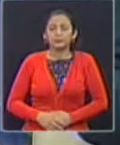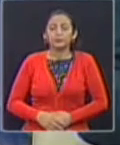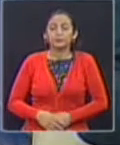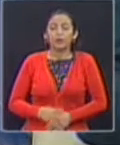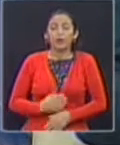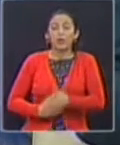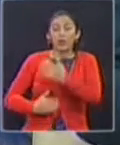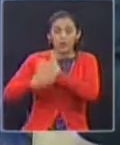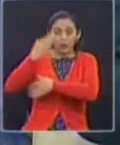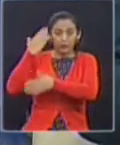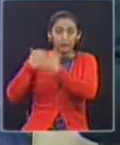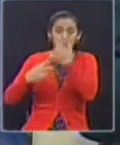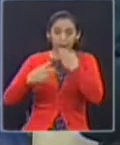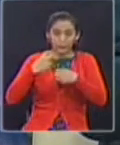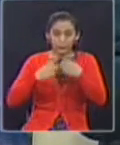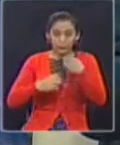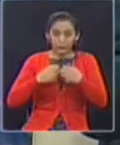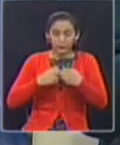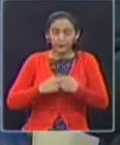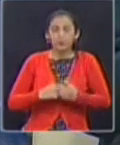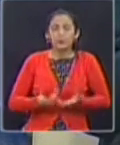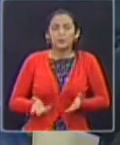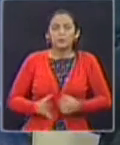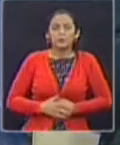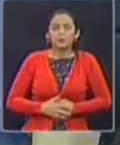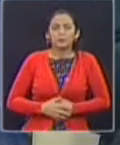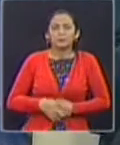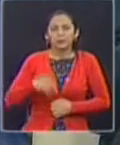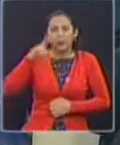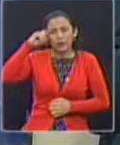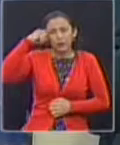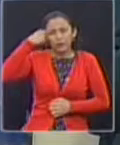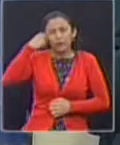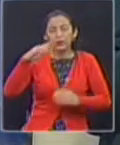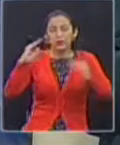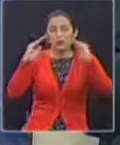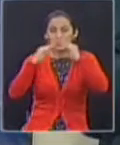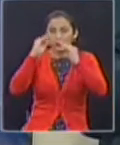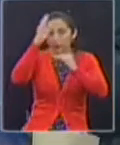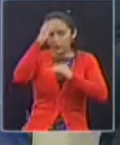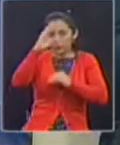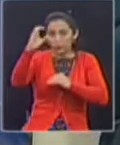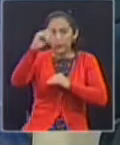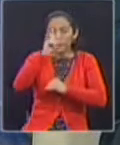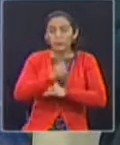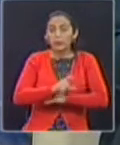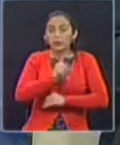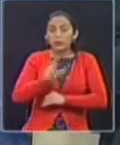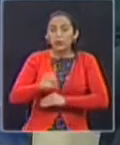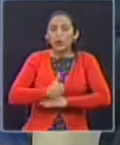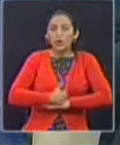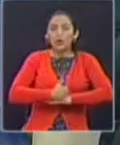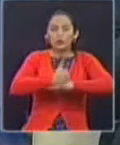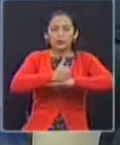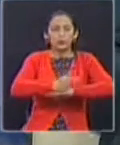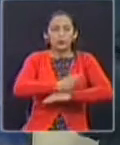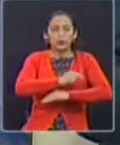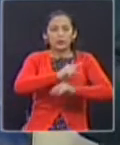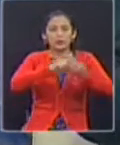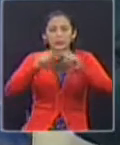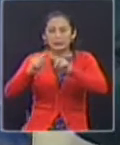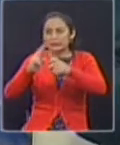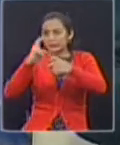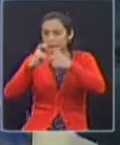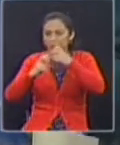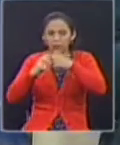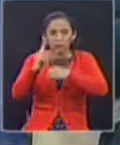pasados, señor ministro, sobre la elección de autoridades en la Casa de la Cultura Ecuatoriana. La ley de cultura, entiendo yo,